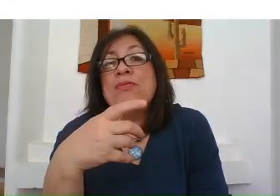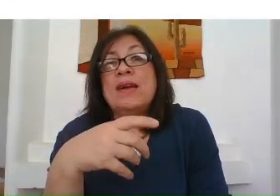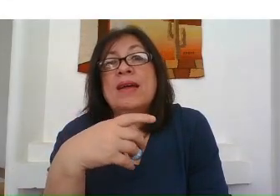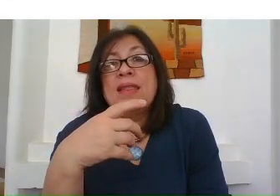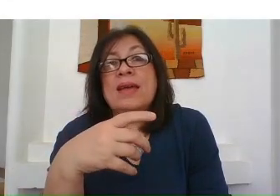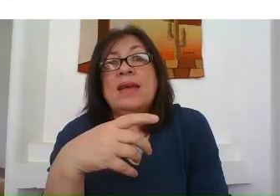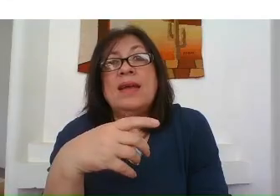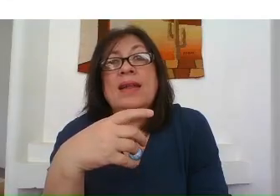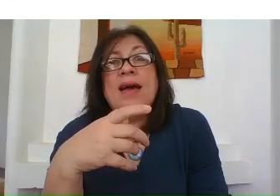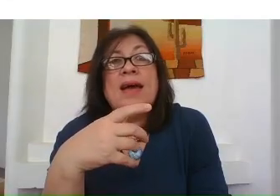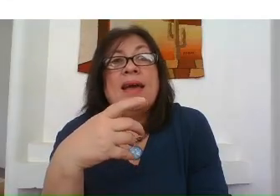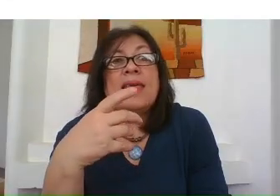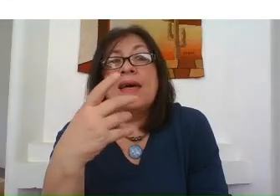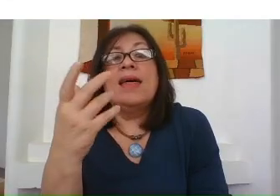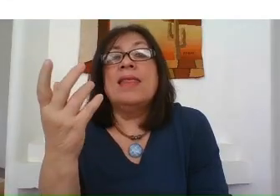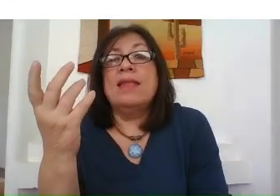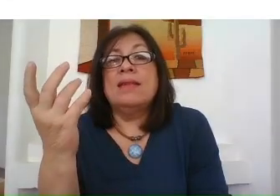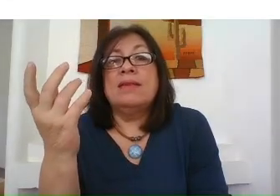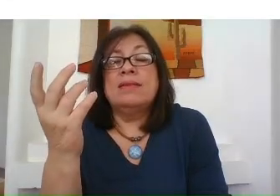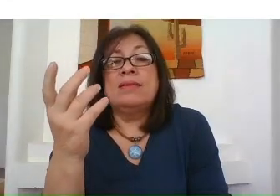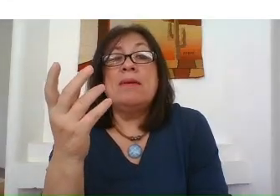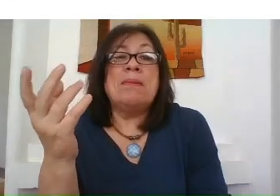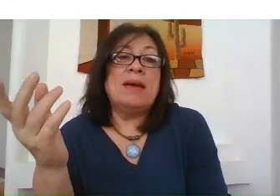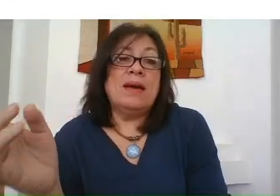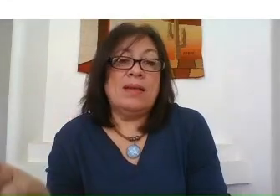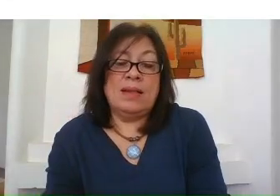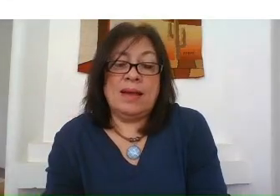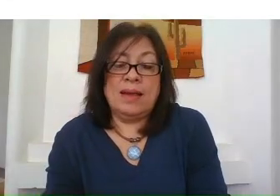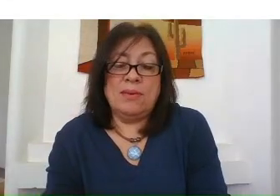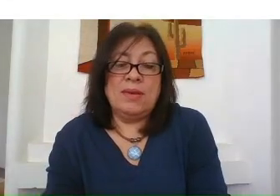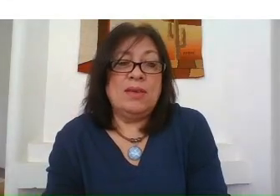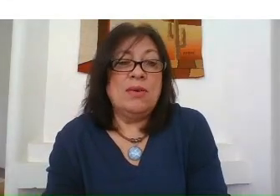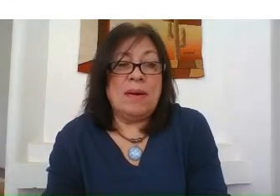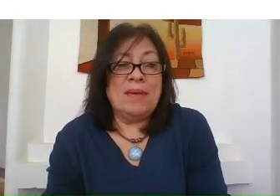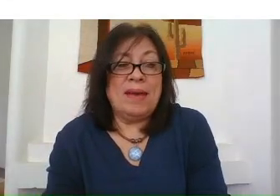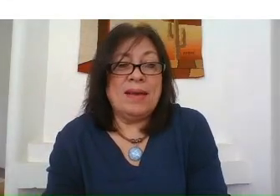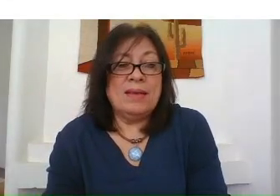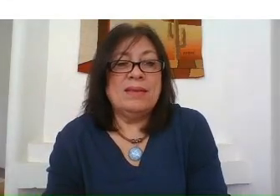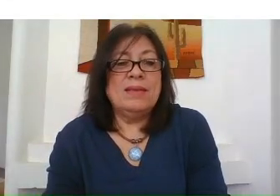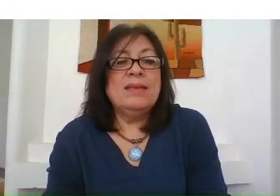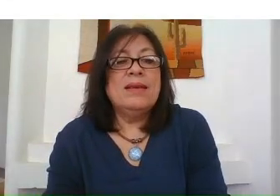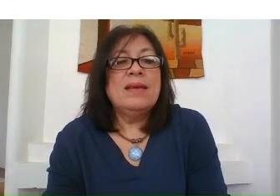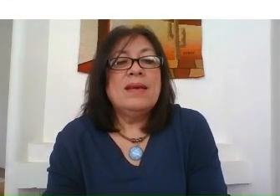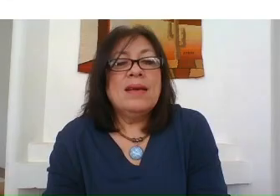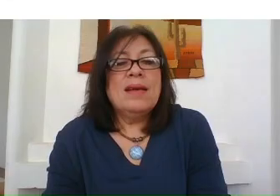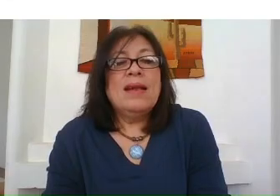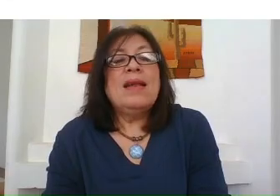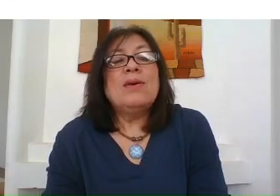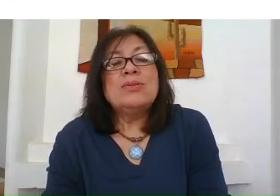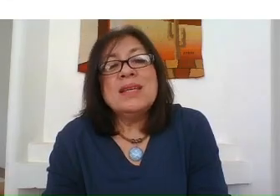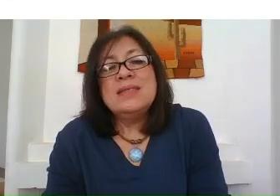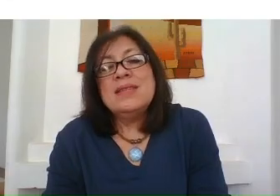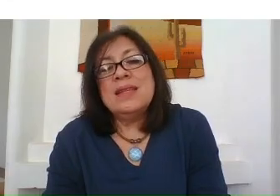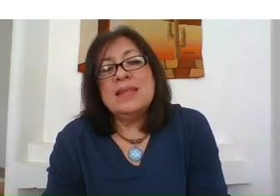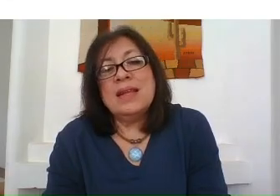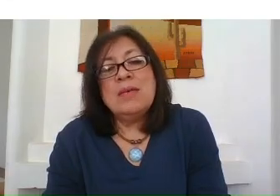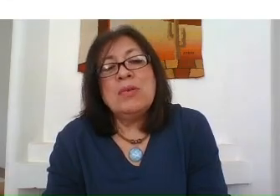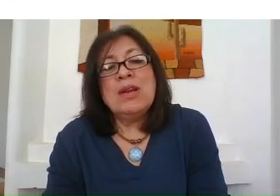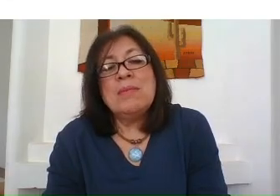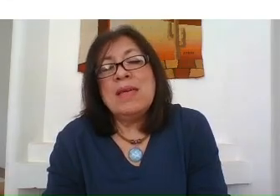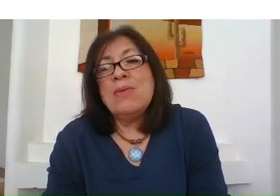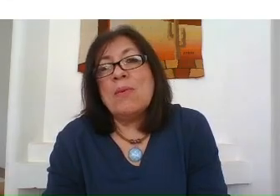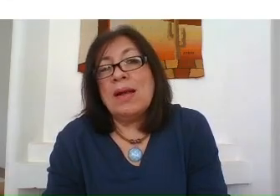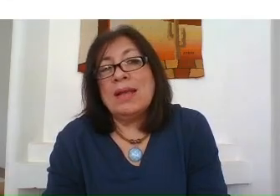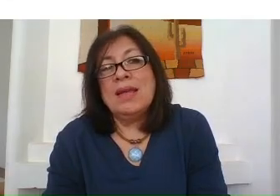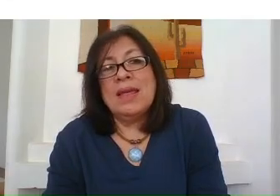o por fuera de la edad típica en la que un niño babea. La ausencia de interés